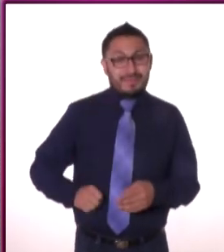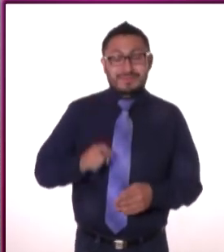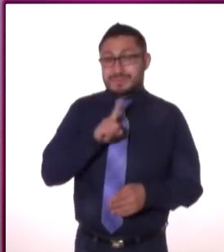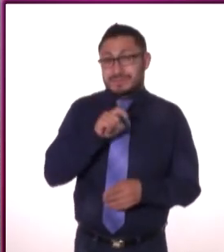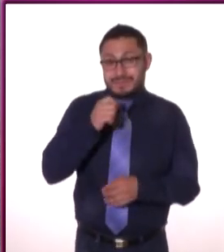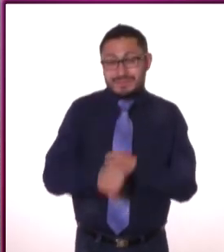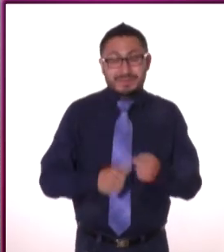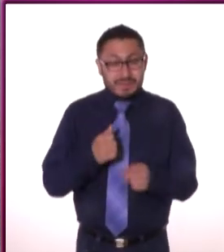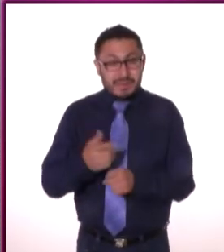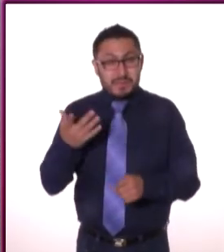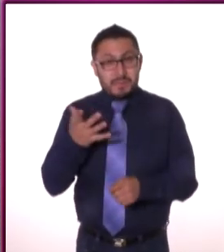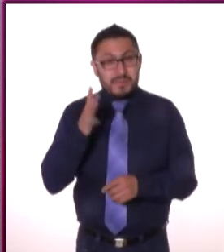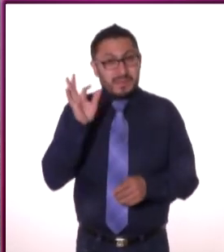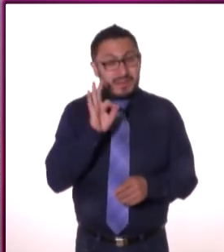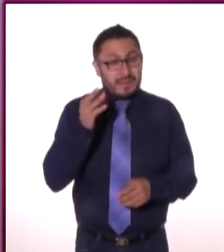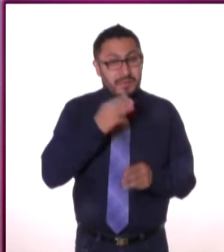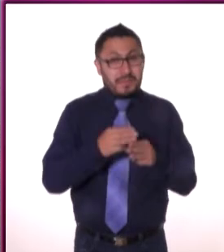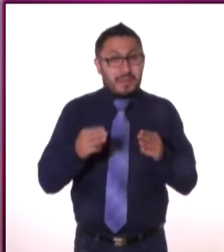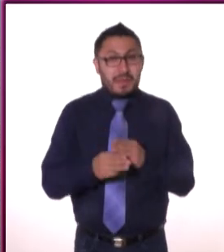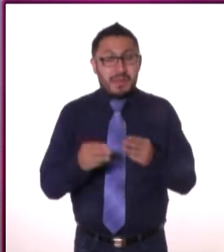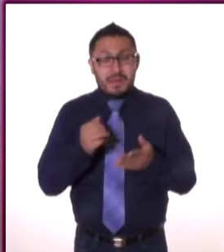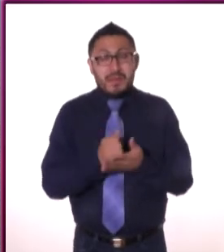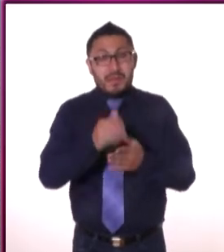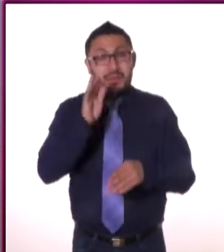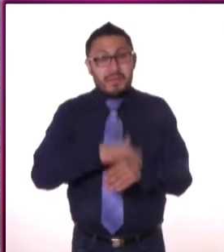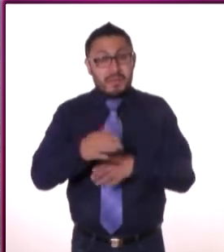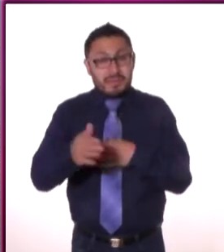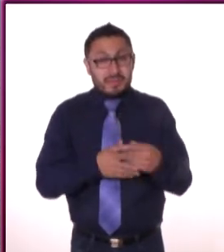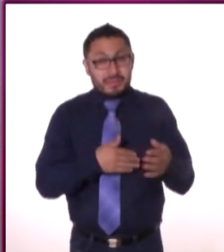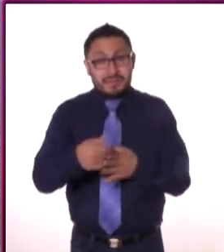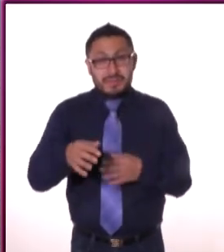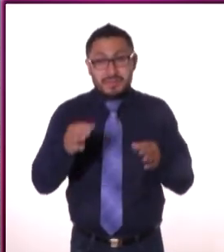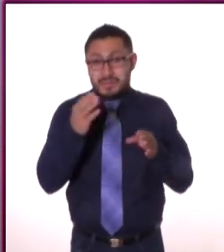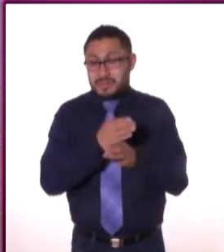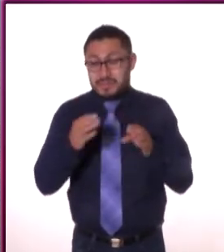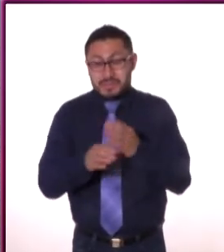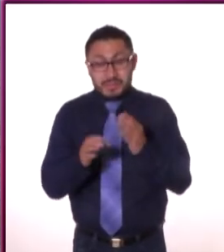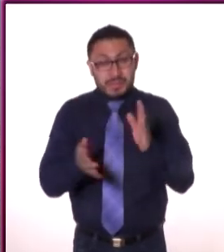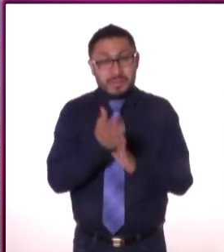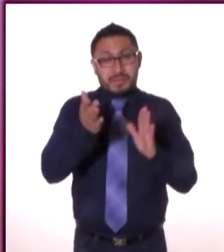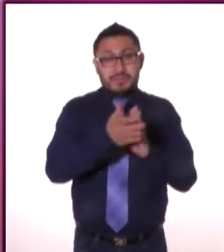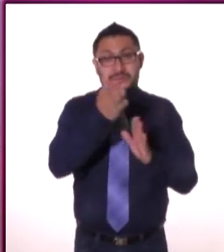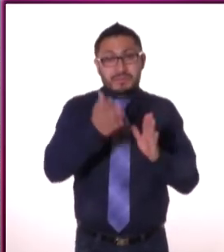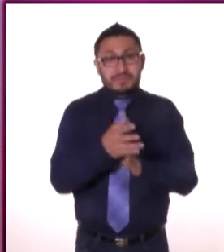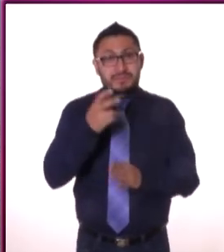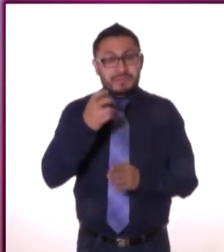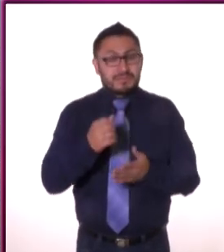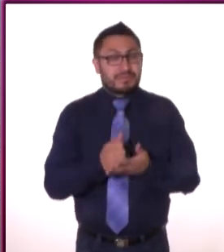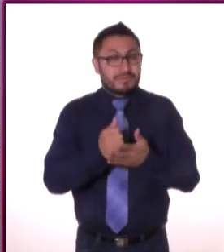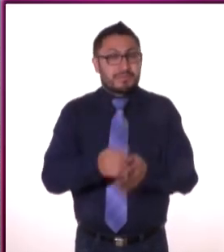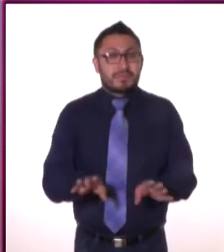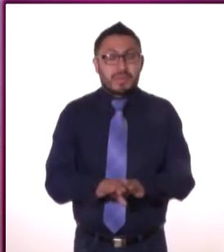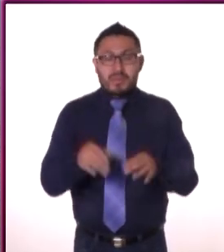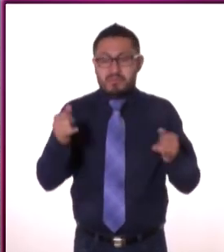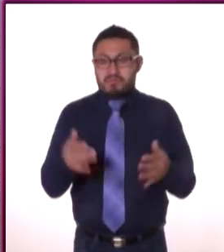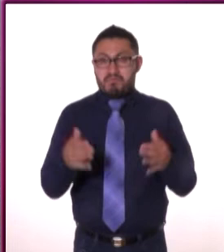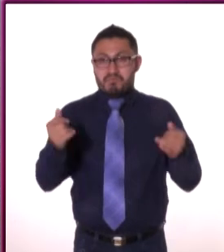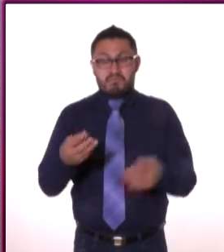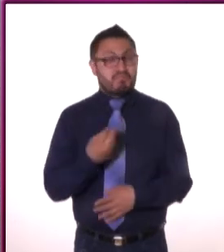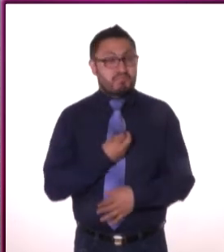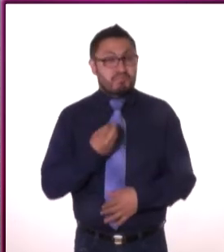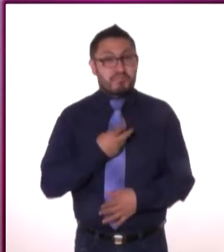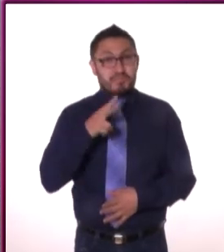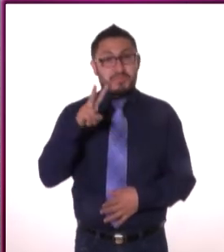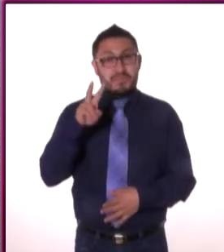el último siglo, quizá el material que nos ha permitido innovar más en estructuras porque funciona muy bien a la tensión y nos permite